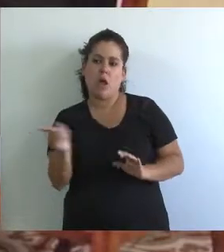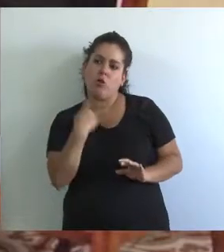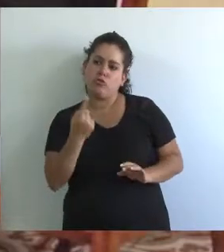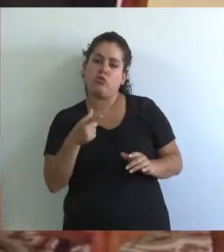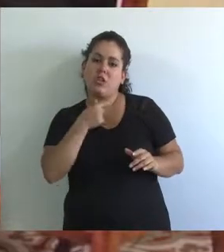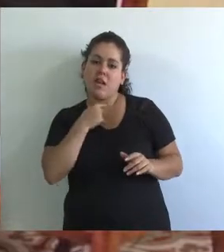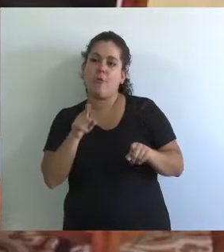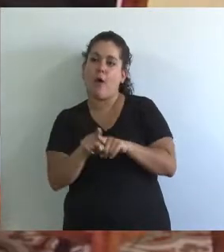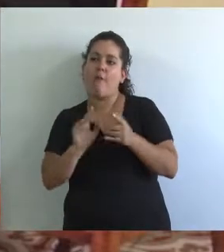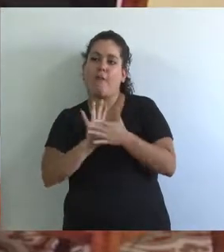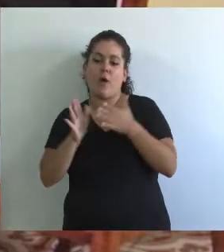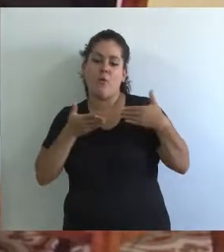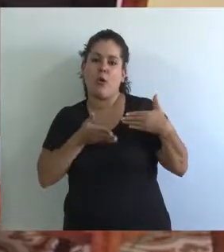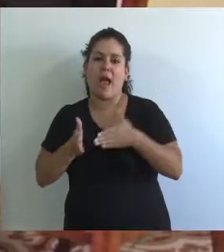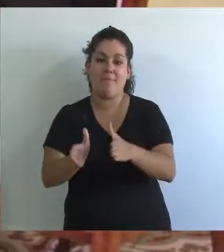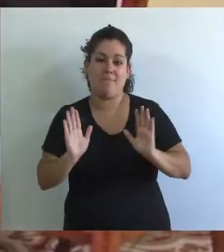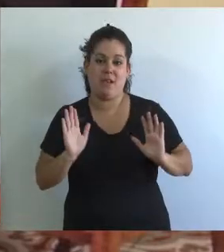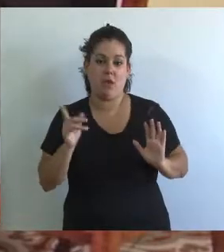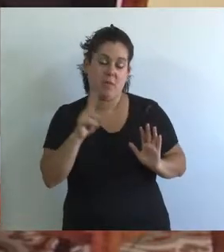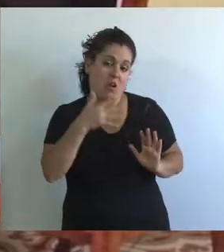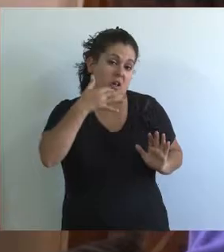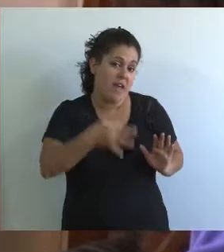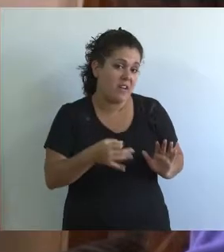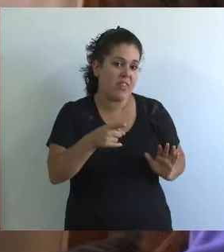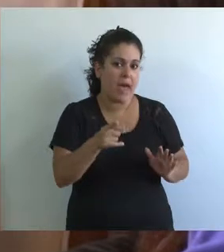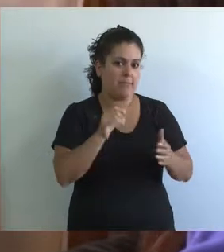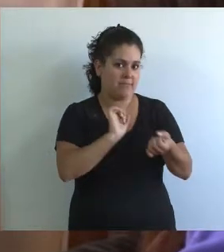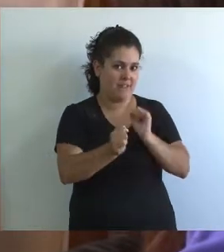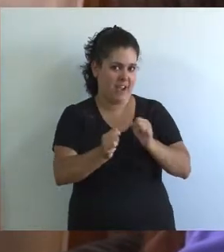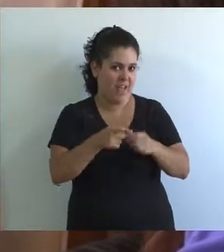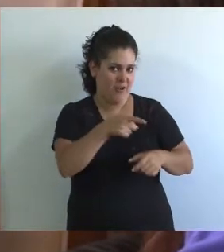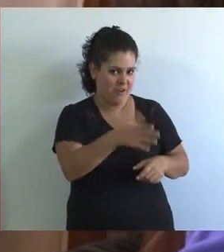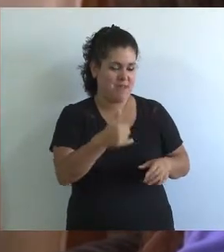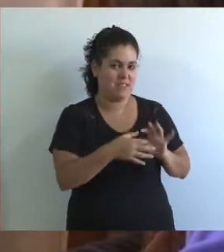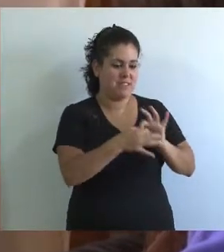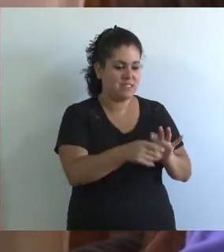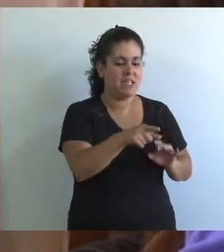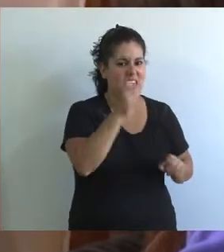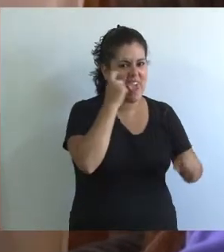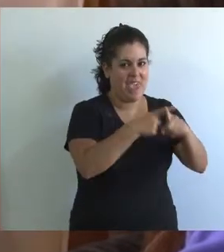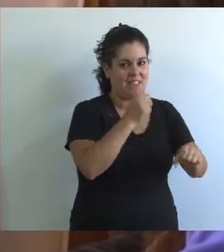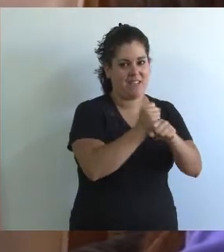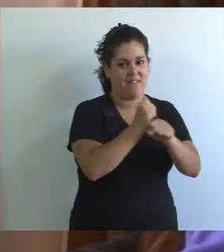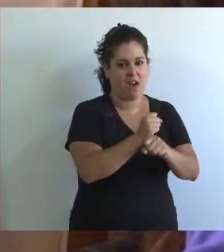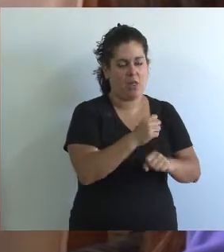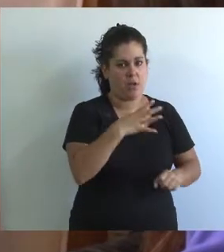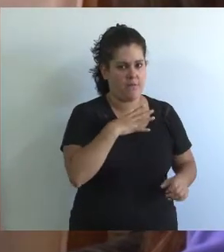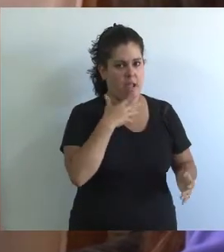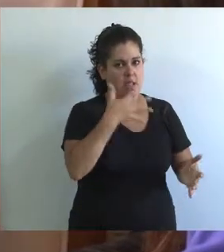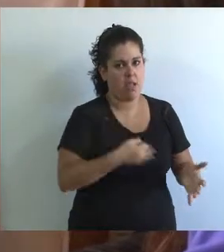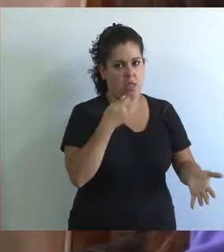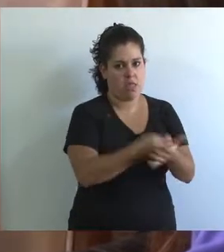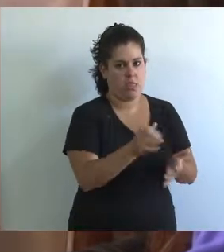retomamos una ruta histórica en este plano, y naturalmente reparando a los trabajadores que han quedado en el camino de esta